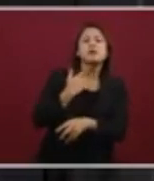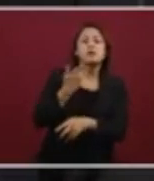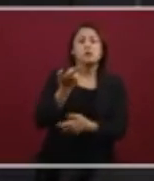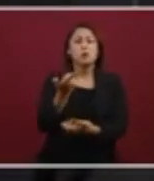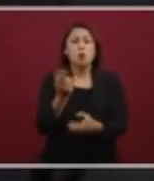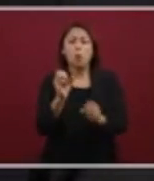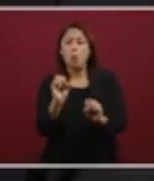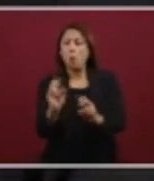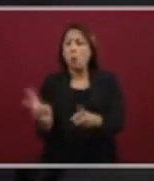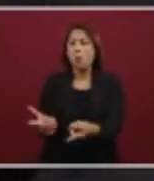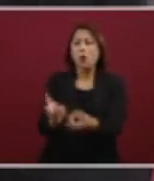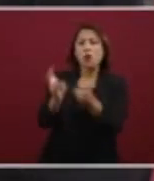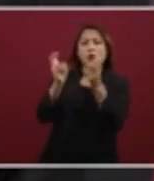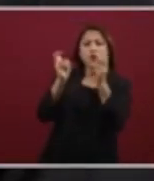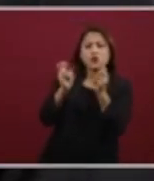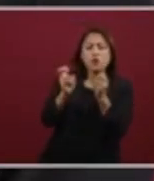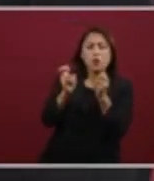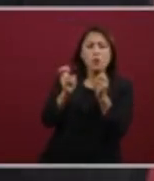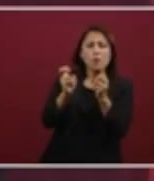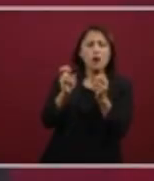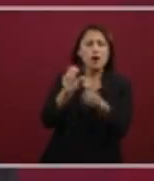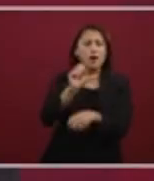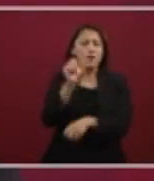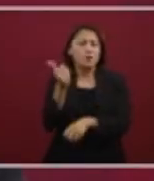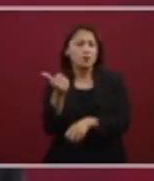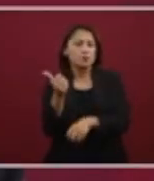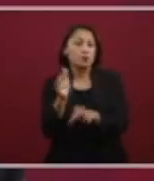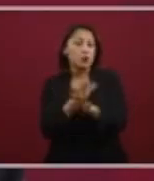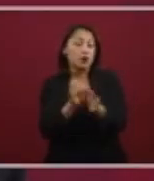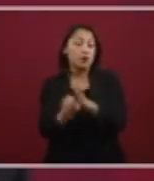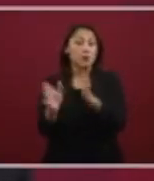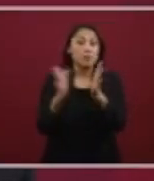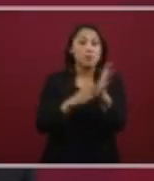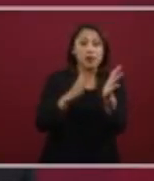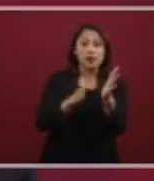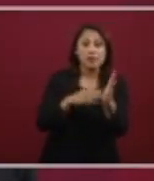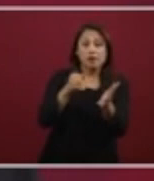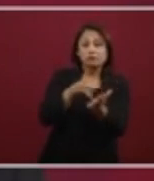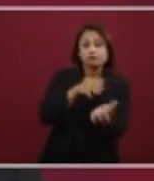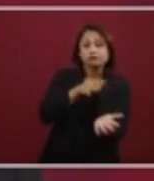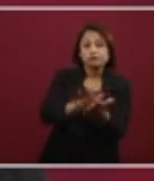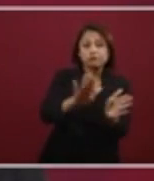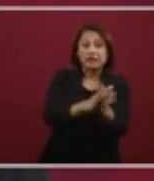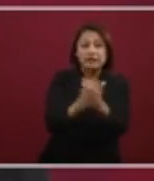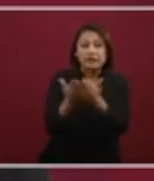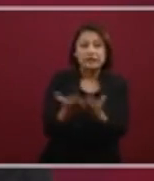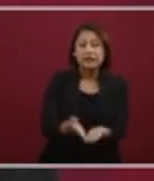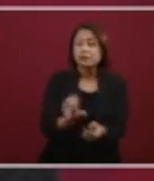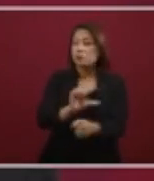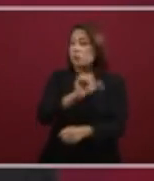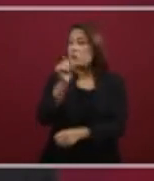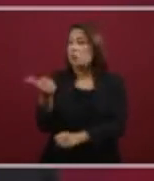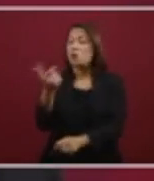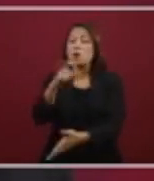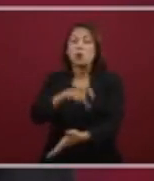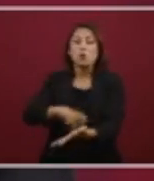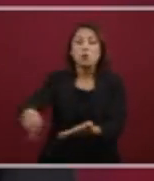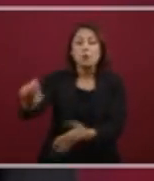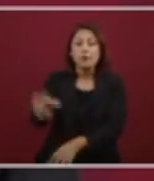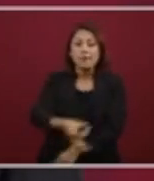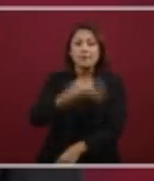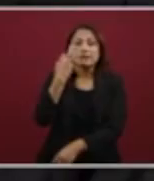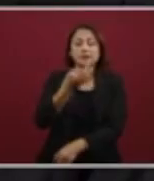ni en la compra del papel para libros, ni en las medicinas, ni en la compra de